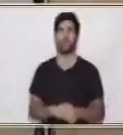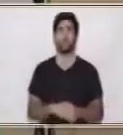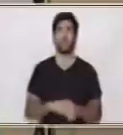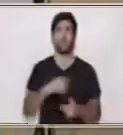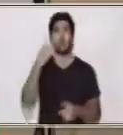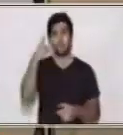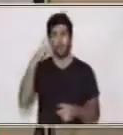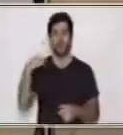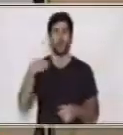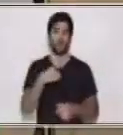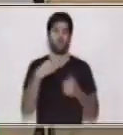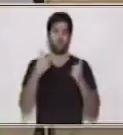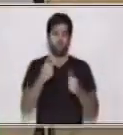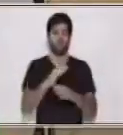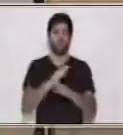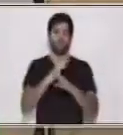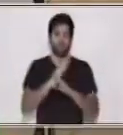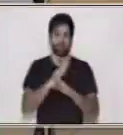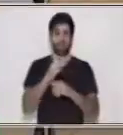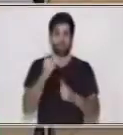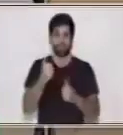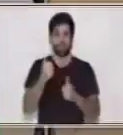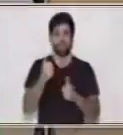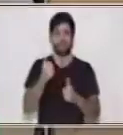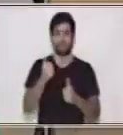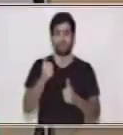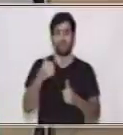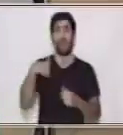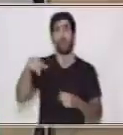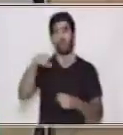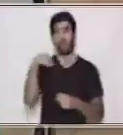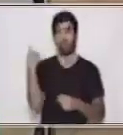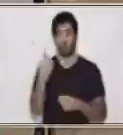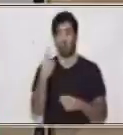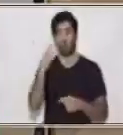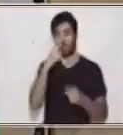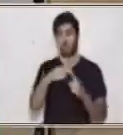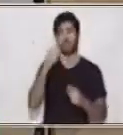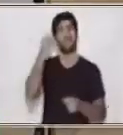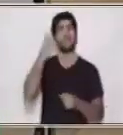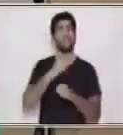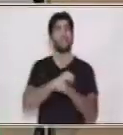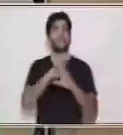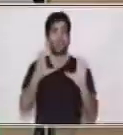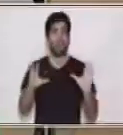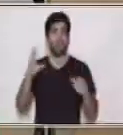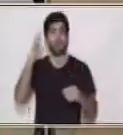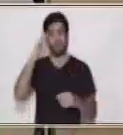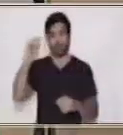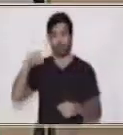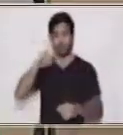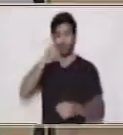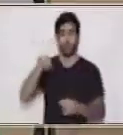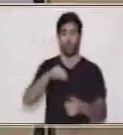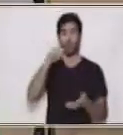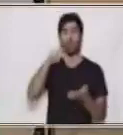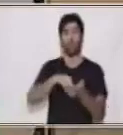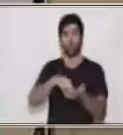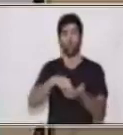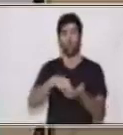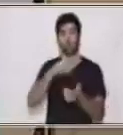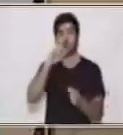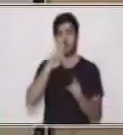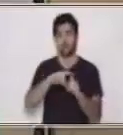para asegurarte también que tú lo has comprendido. En junio tenemos algunas fechas conmemorativas, como el Día del